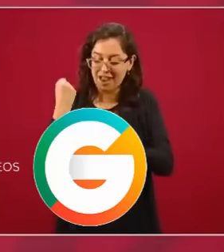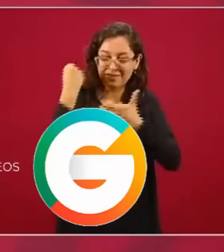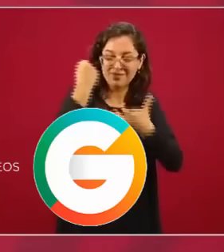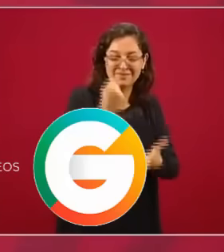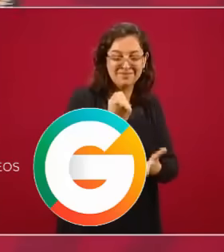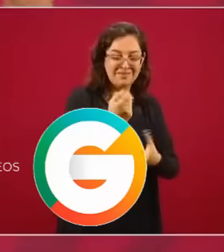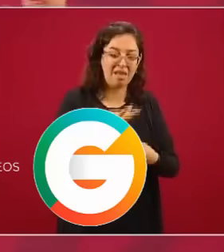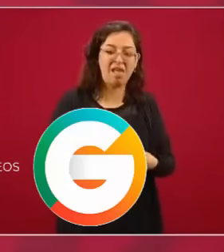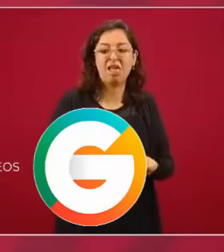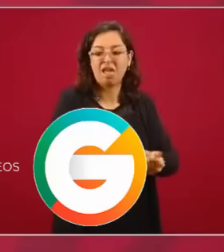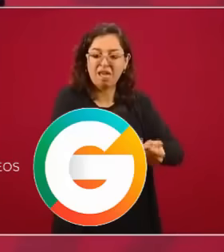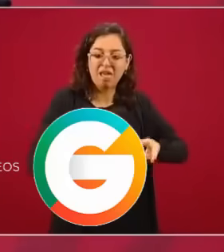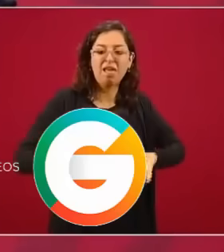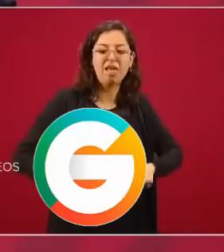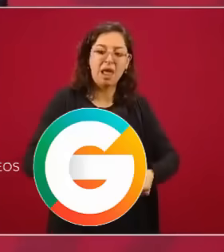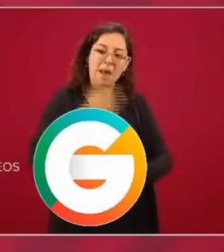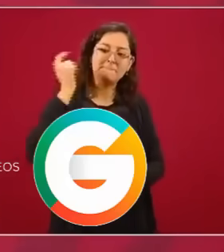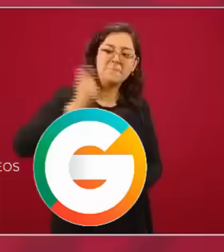para estar manteniendo,